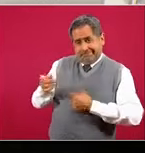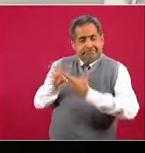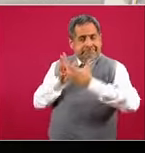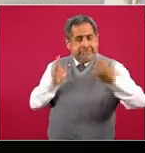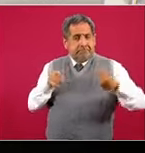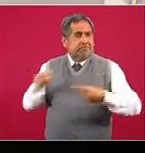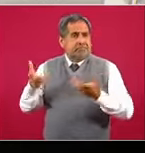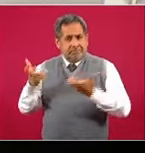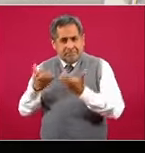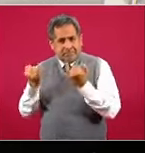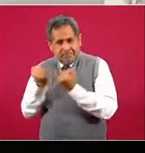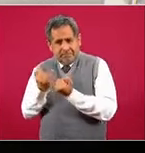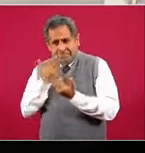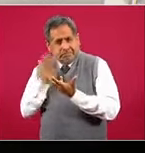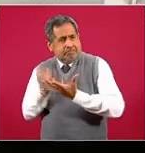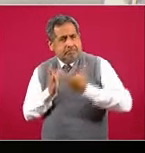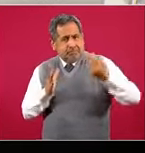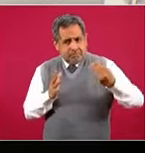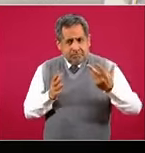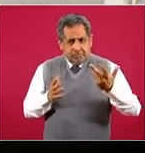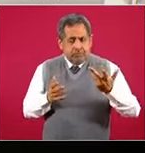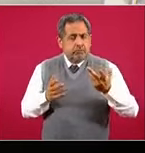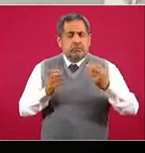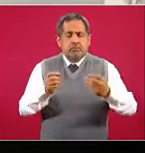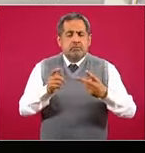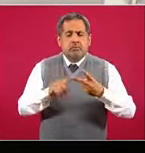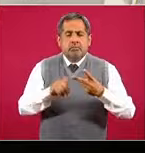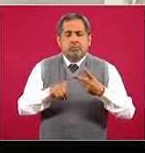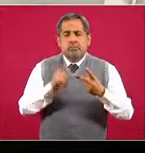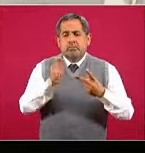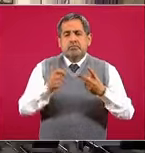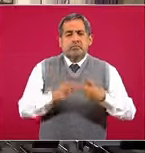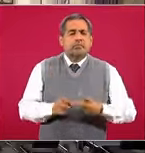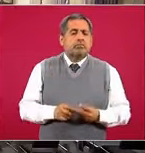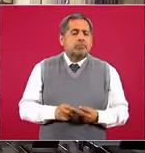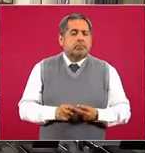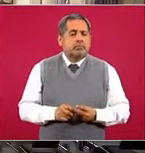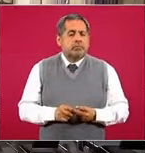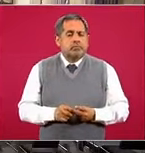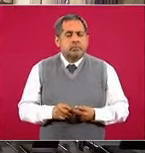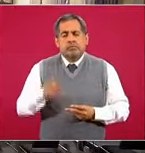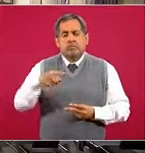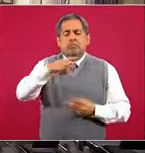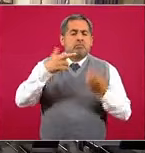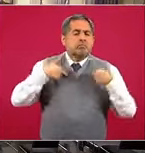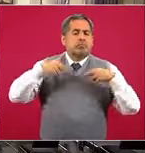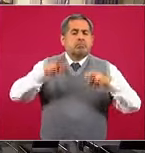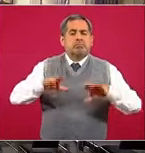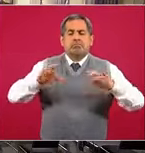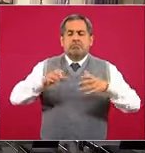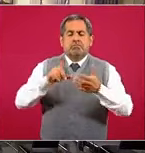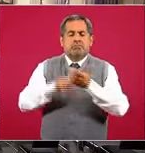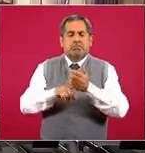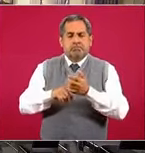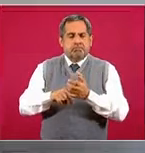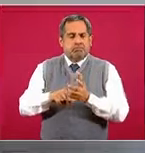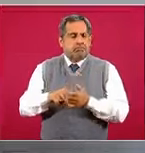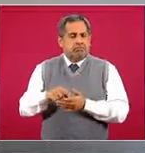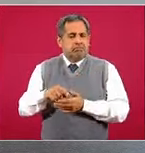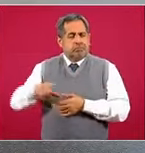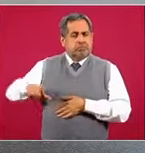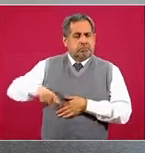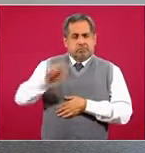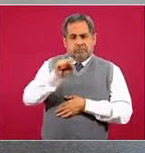están haciendo, que se copie. O sea, y rapidísimo, si me permite, siendo ustedes representantes del sector salud pública, ¿cuál